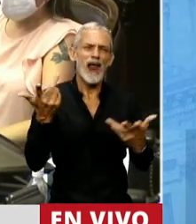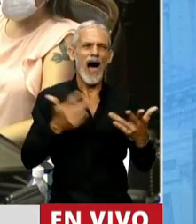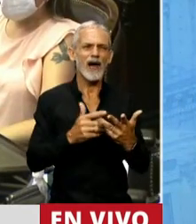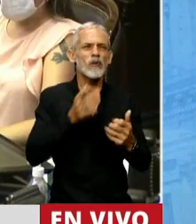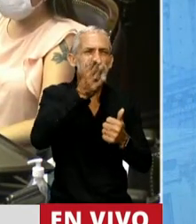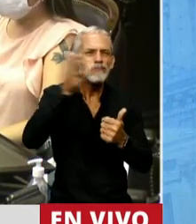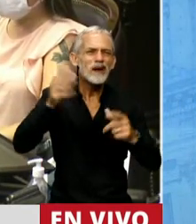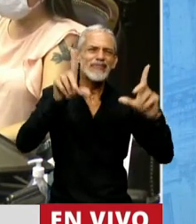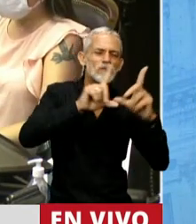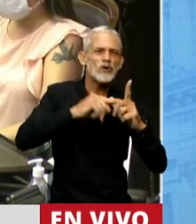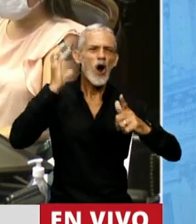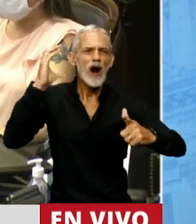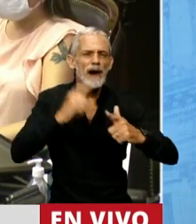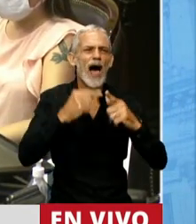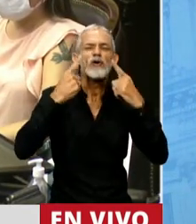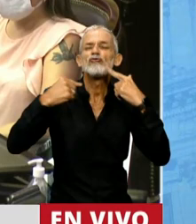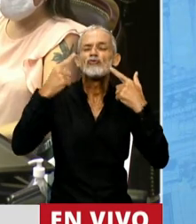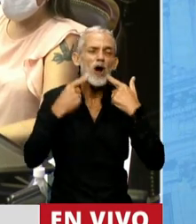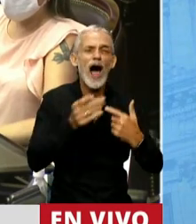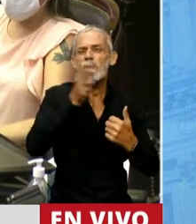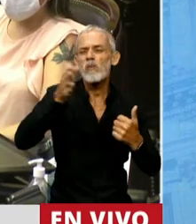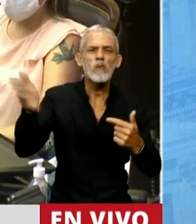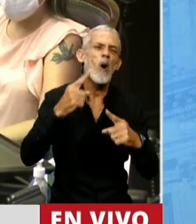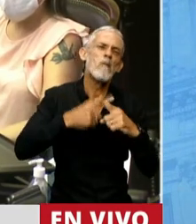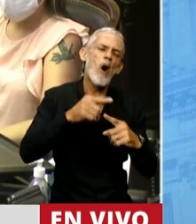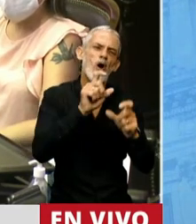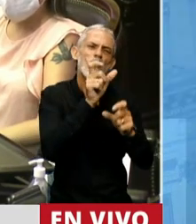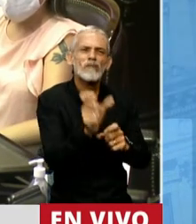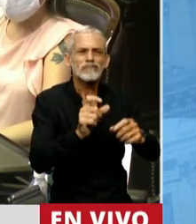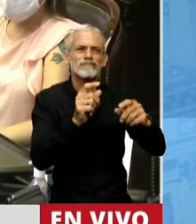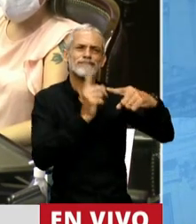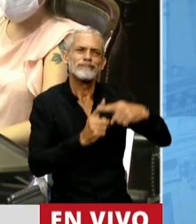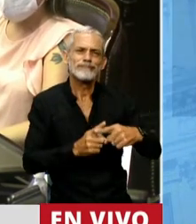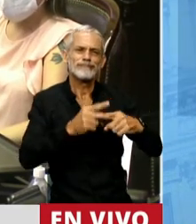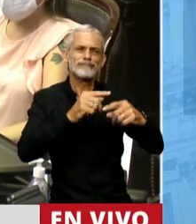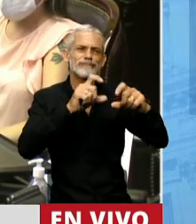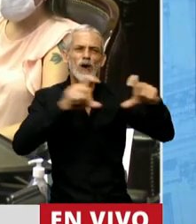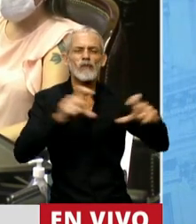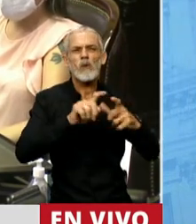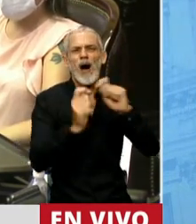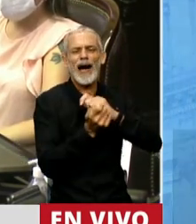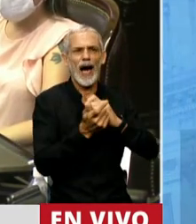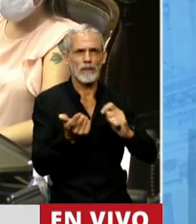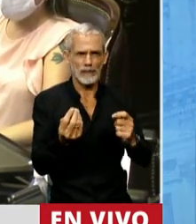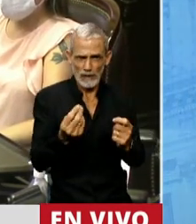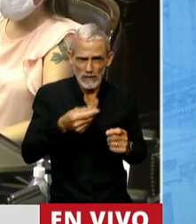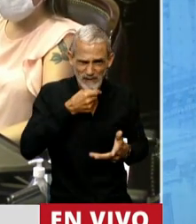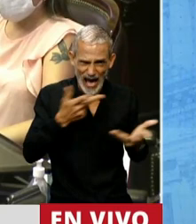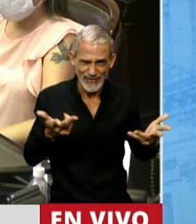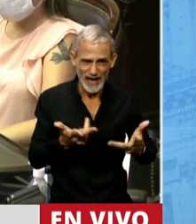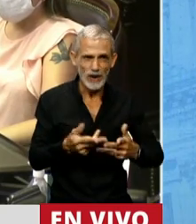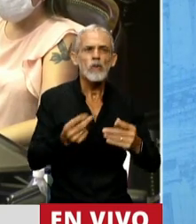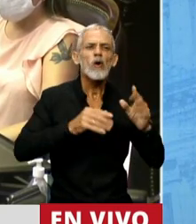de radio y televisión llorando por el cambio de la fórmula. ¿Cómo van a justificar el voto de este proyecto de